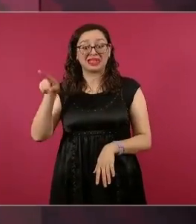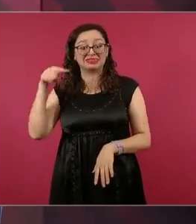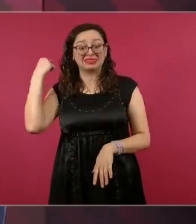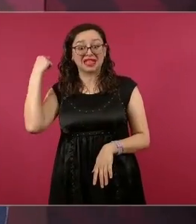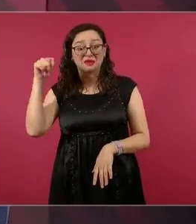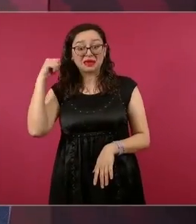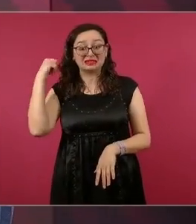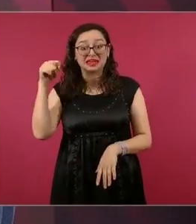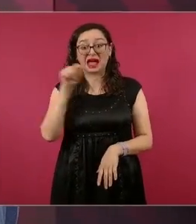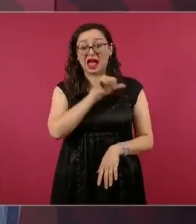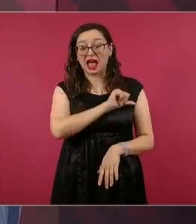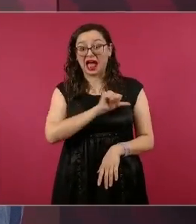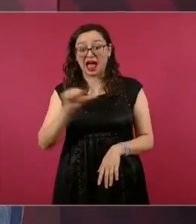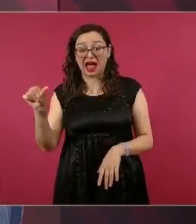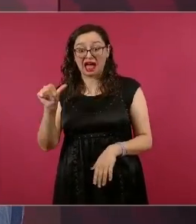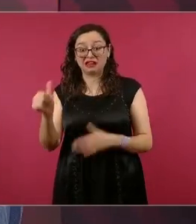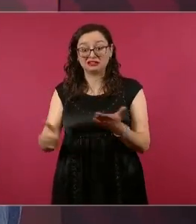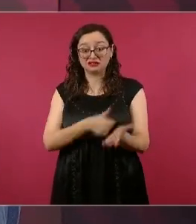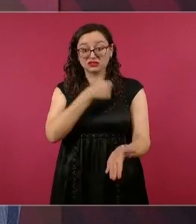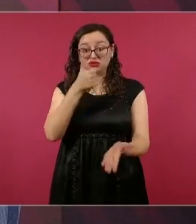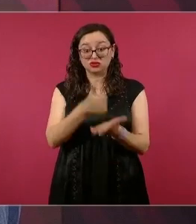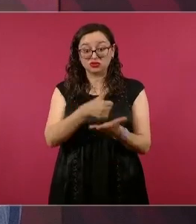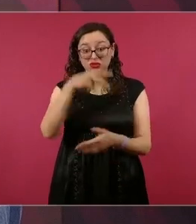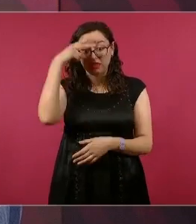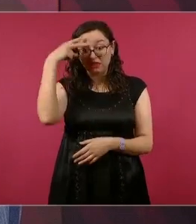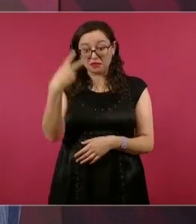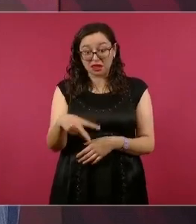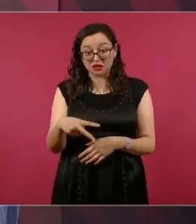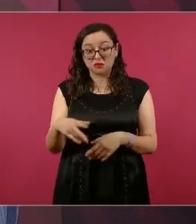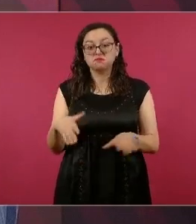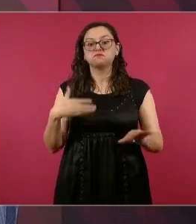a México, 50 días, no porque